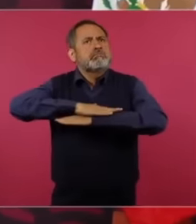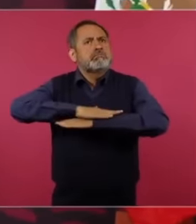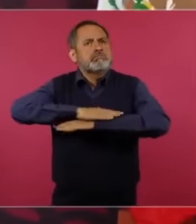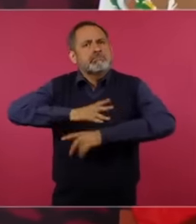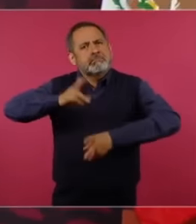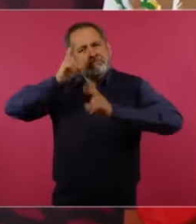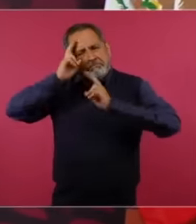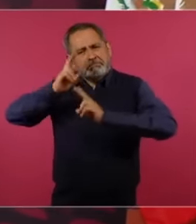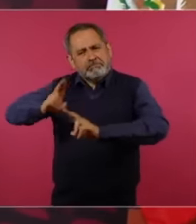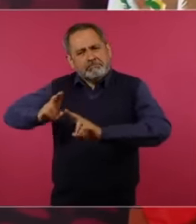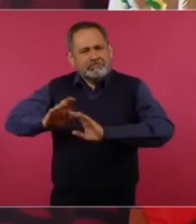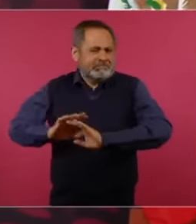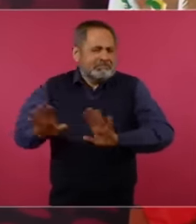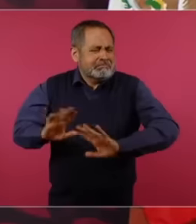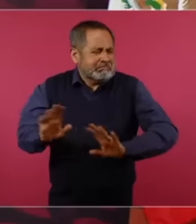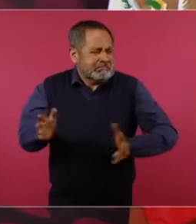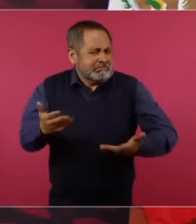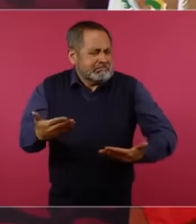pero